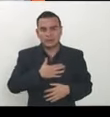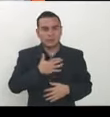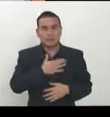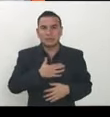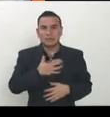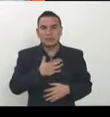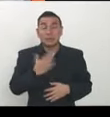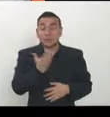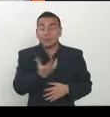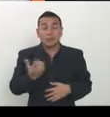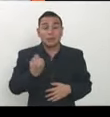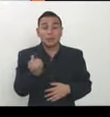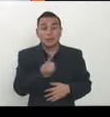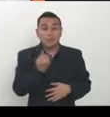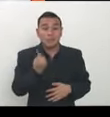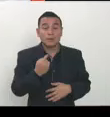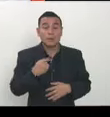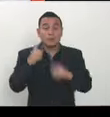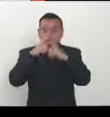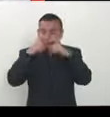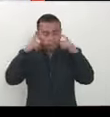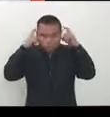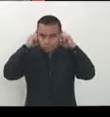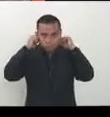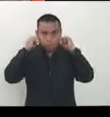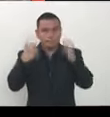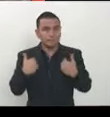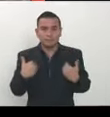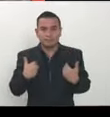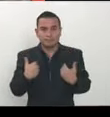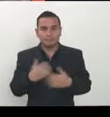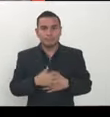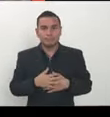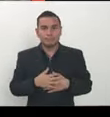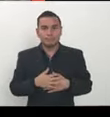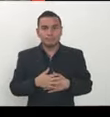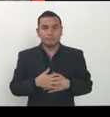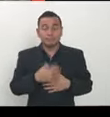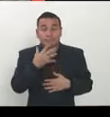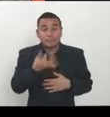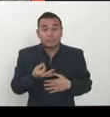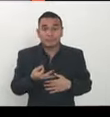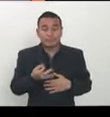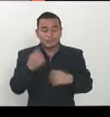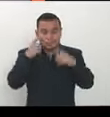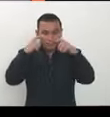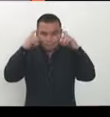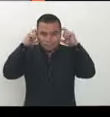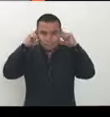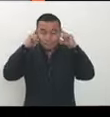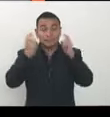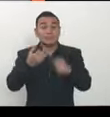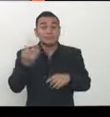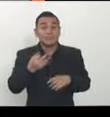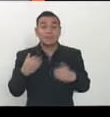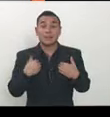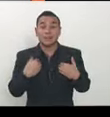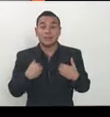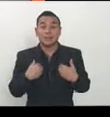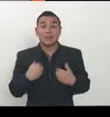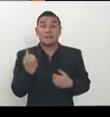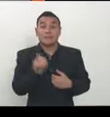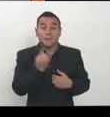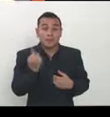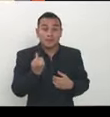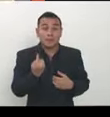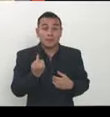protección individual, por favor, las mascarillas. Esto es alarma, ¿no? Mascarillas, hostia. Es que tenemos personas mayores que